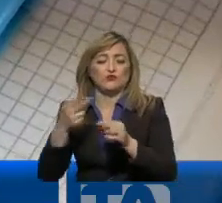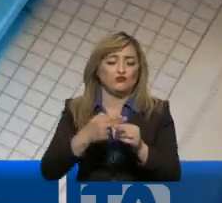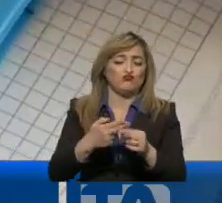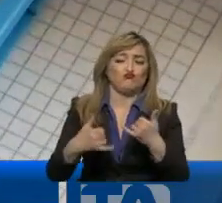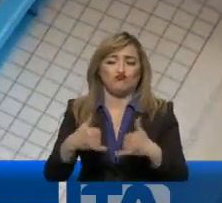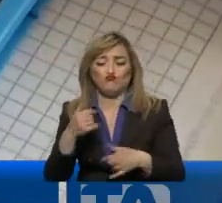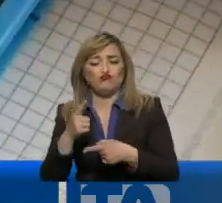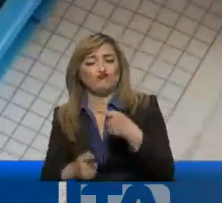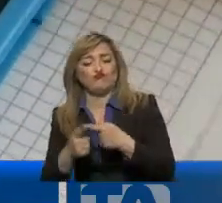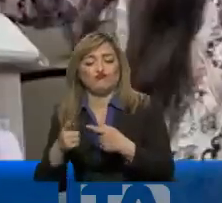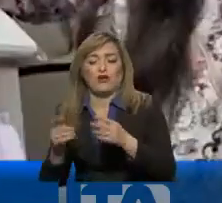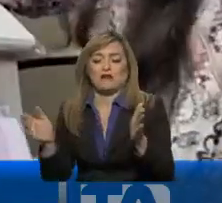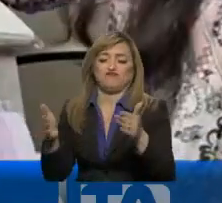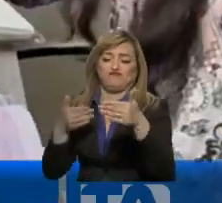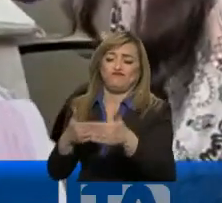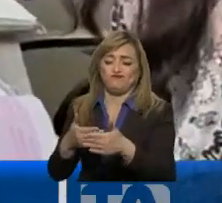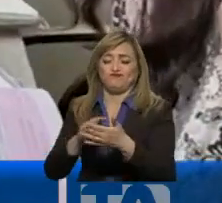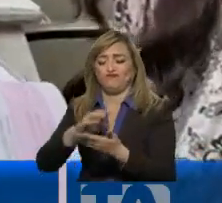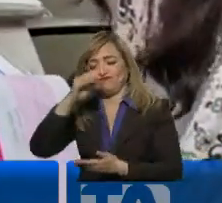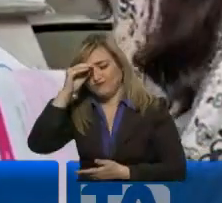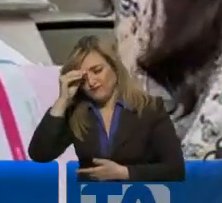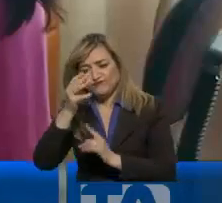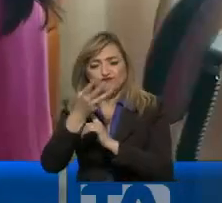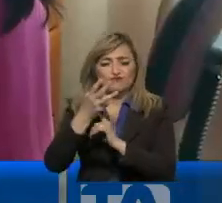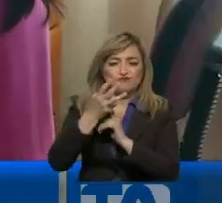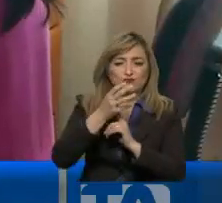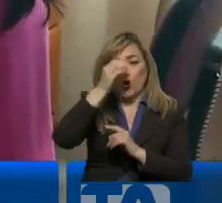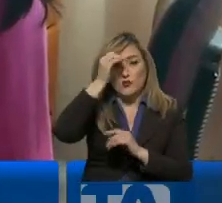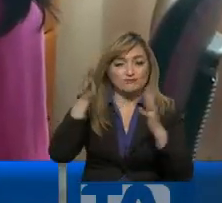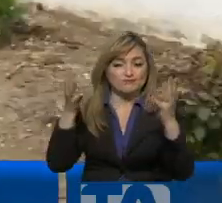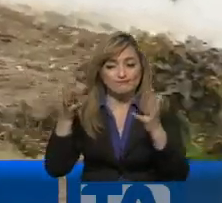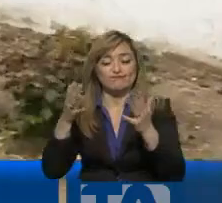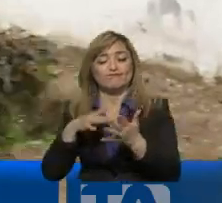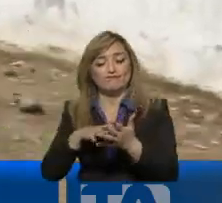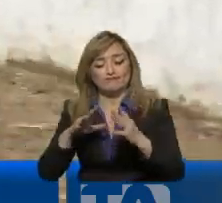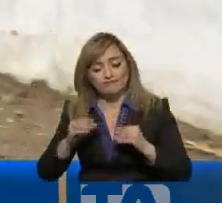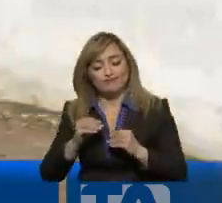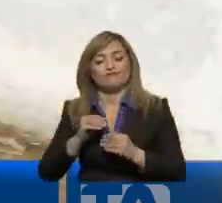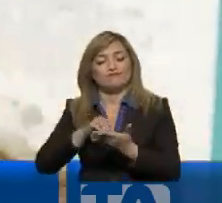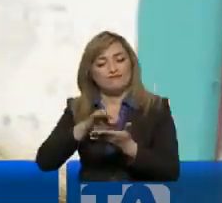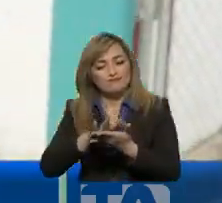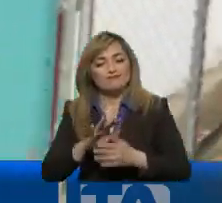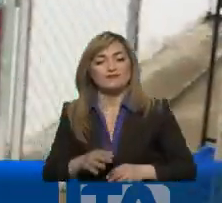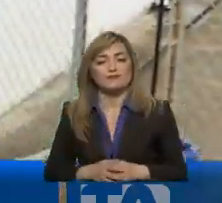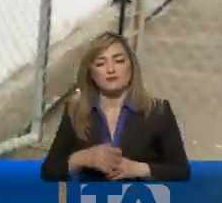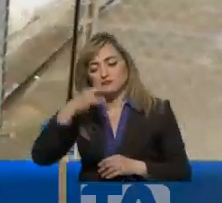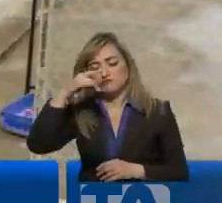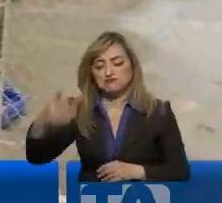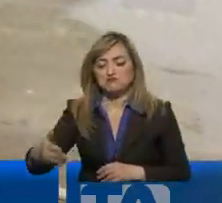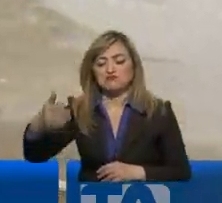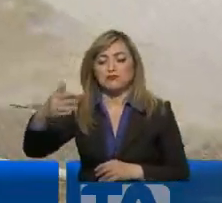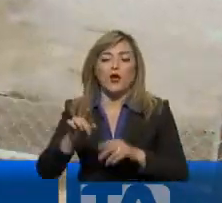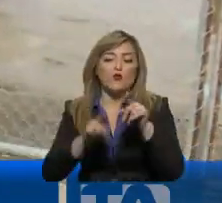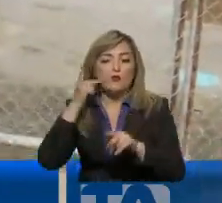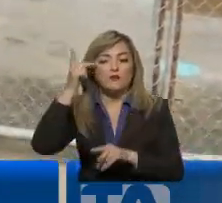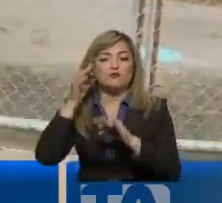ahí tratar de aprender y adaptarse a un mundo desconocido pese a su corta edad. Hay padres de familia que permitieron el retorno a